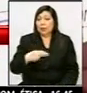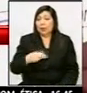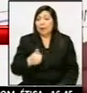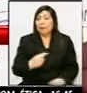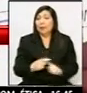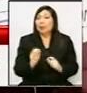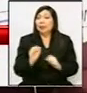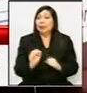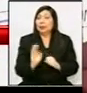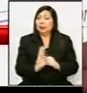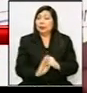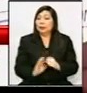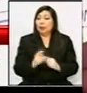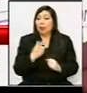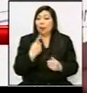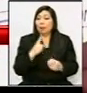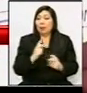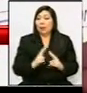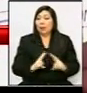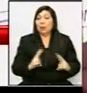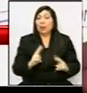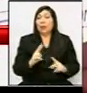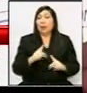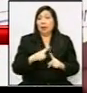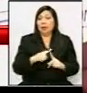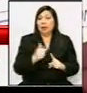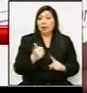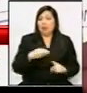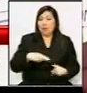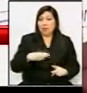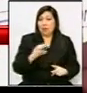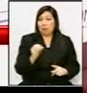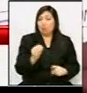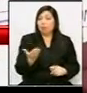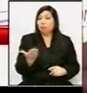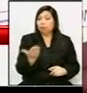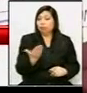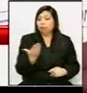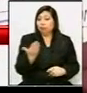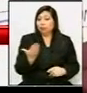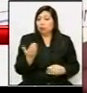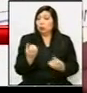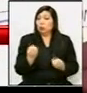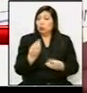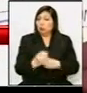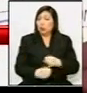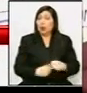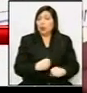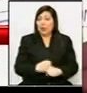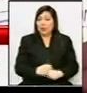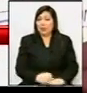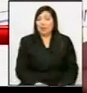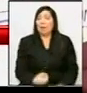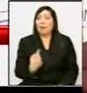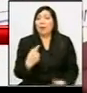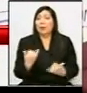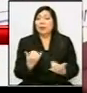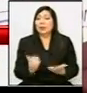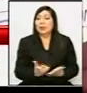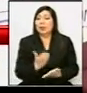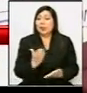y garantizar el recurso hídrico para el Valle de Tambo, que ya están reclamando hace muchos años por este